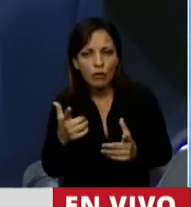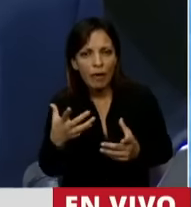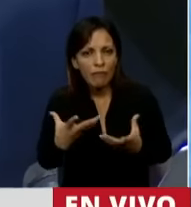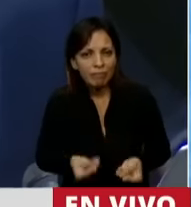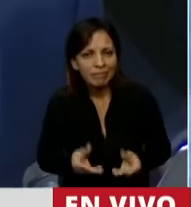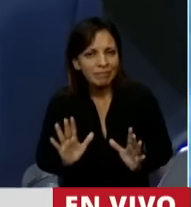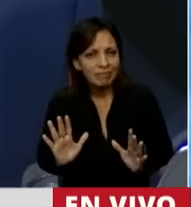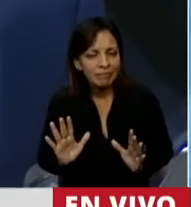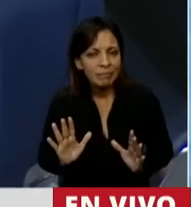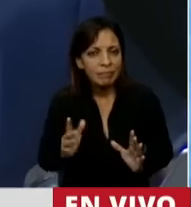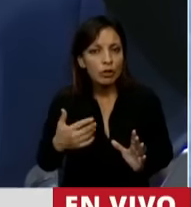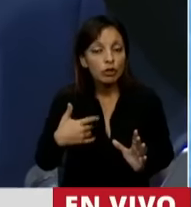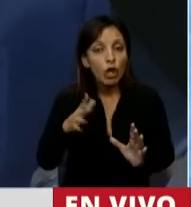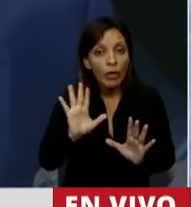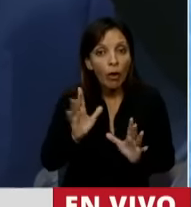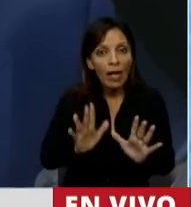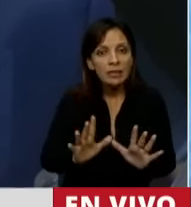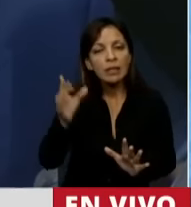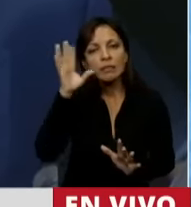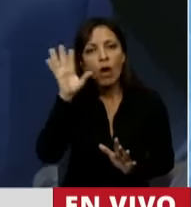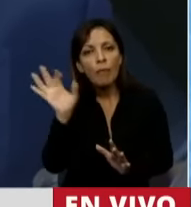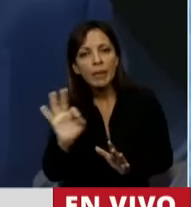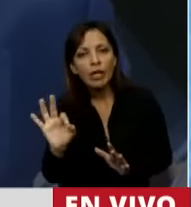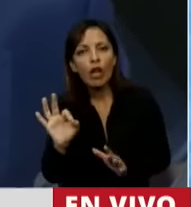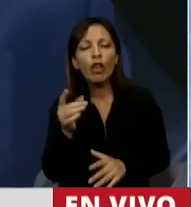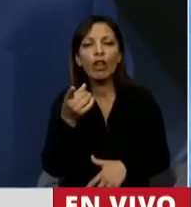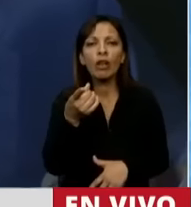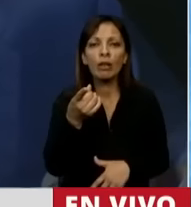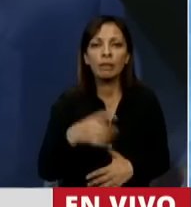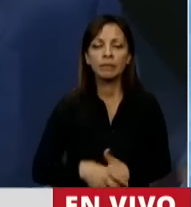Desecho en esta opinión cualquier condena penal para la mujer.